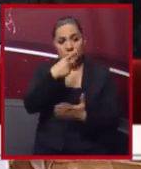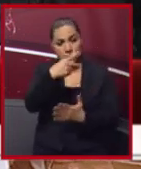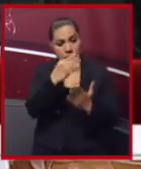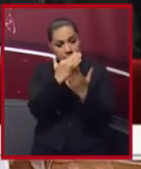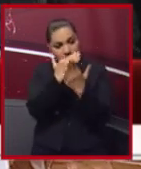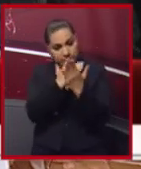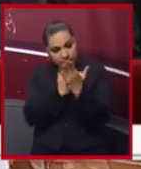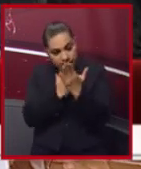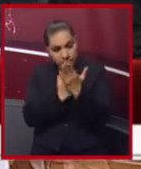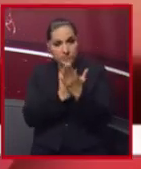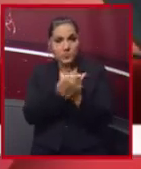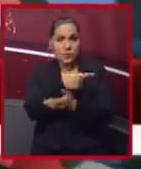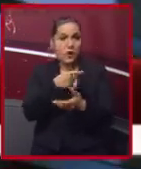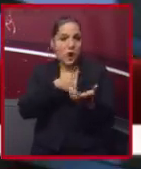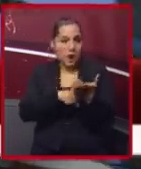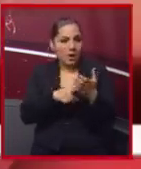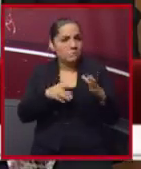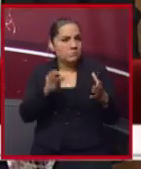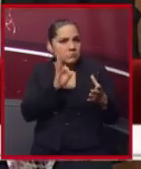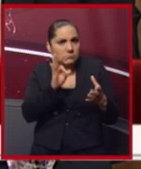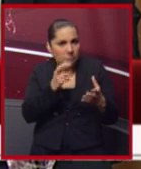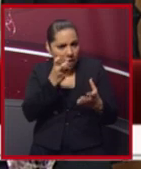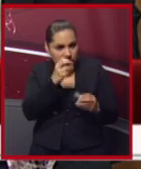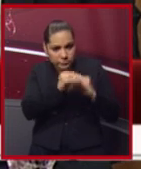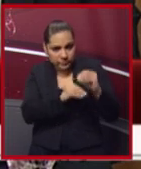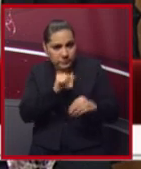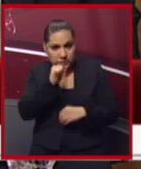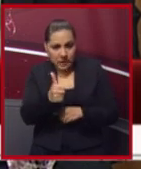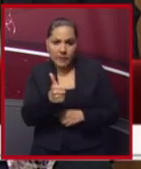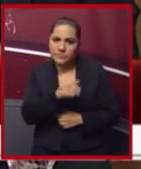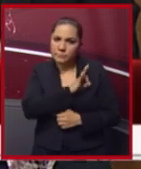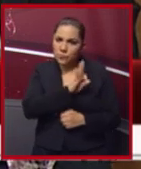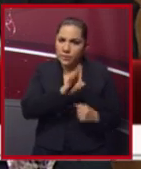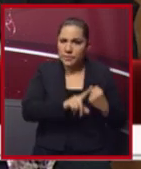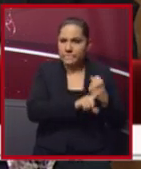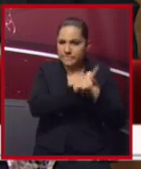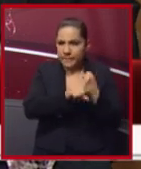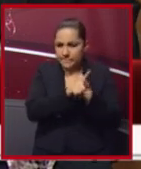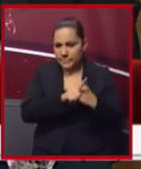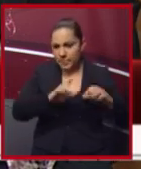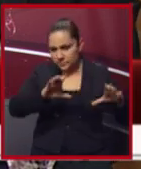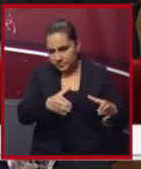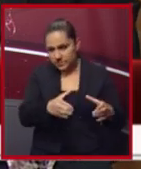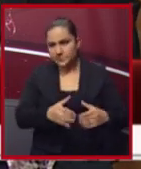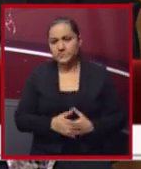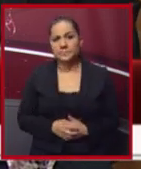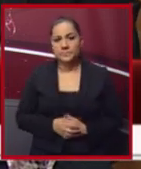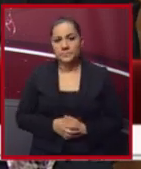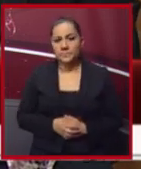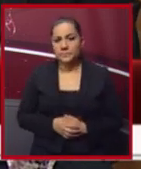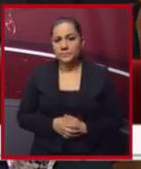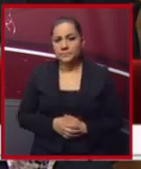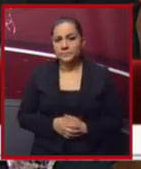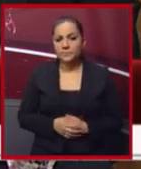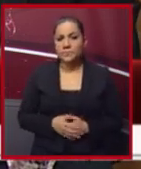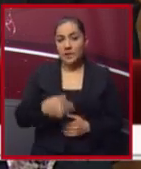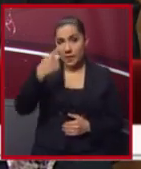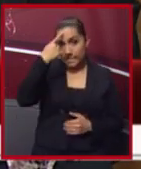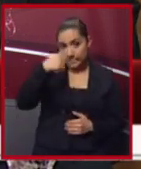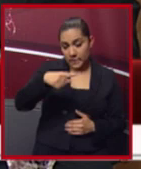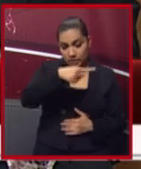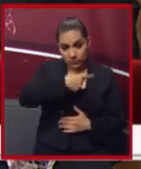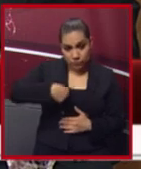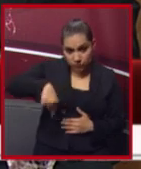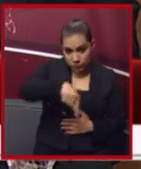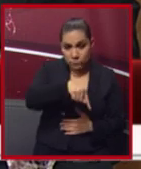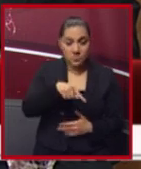constitucional, va a decrecer. Y creo que hay algunos casos como el robo de hidrocarburos, creo que hay algunos temas como delitos